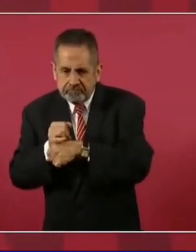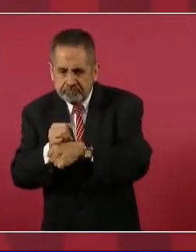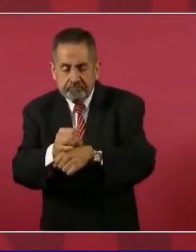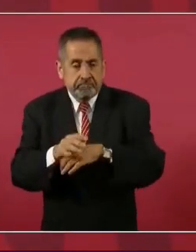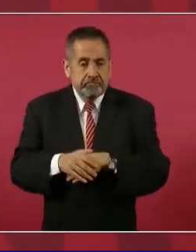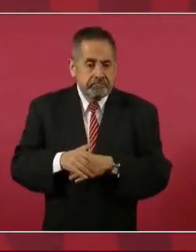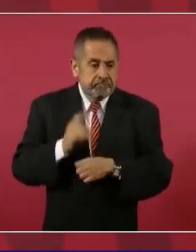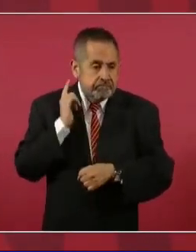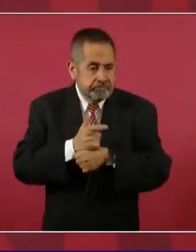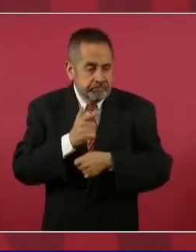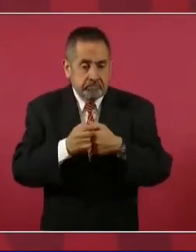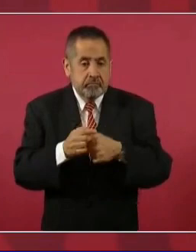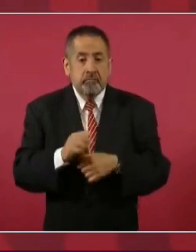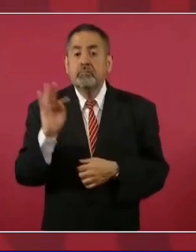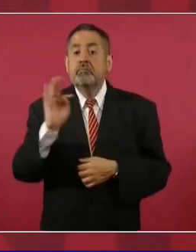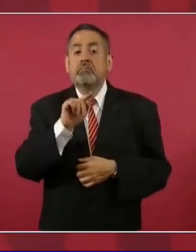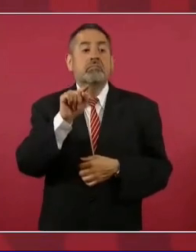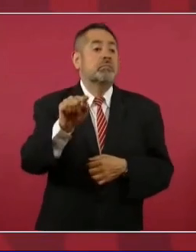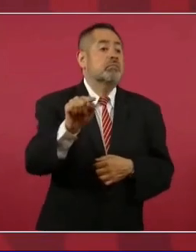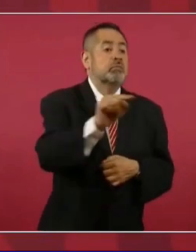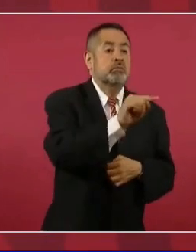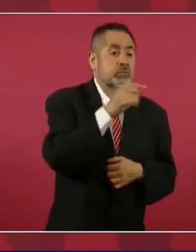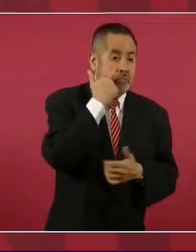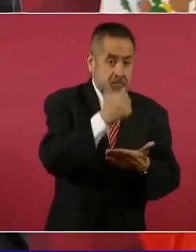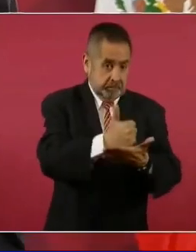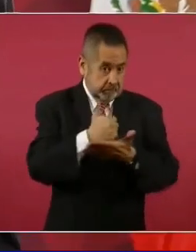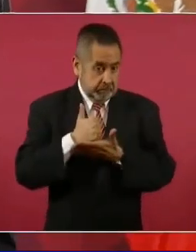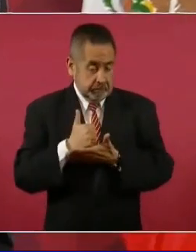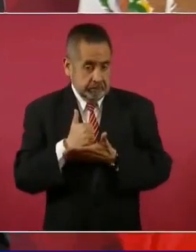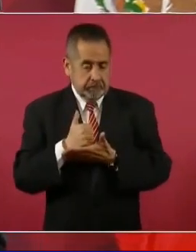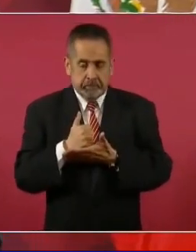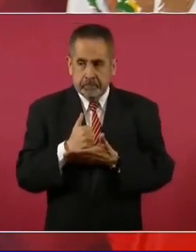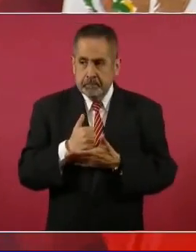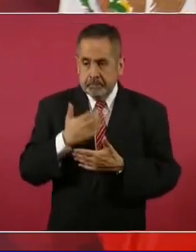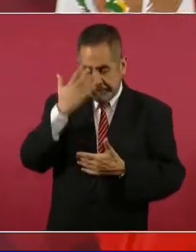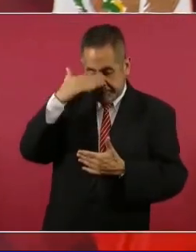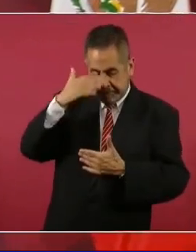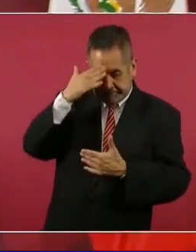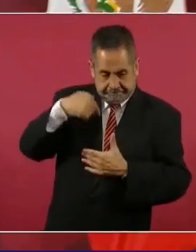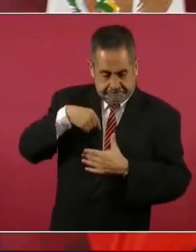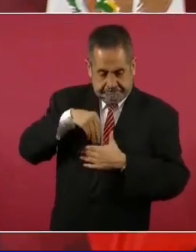hay quienes quieren ayudar,